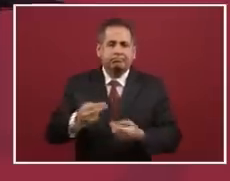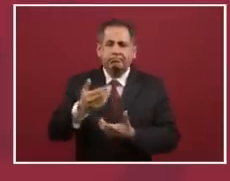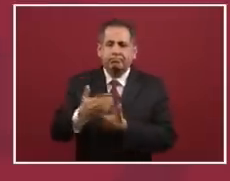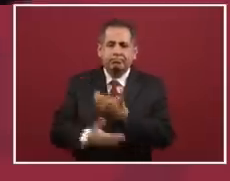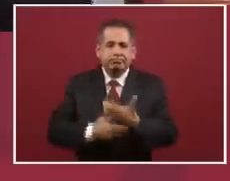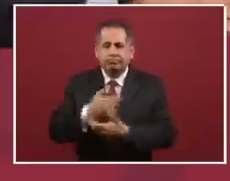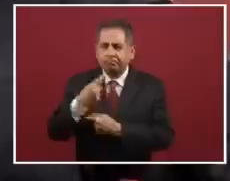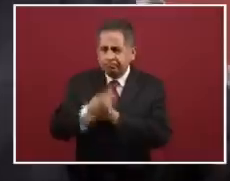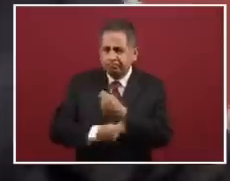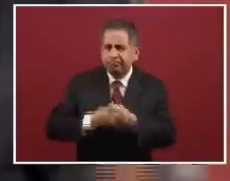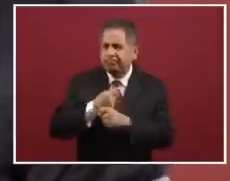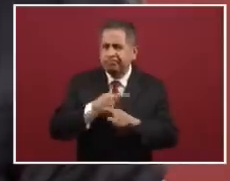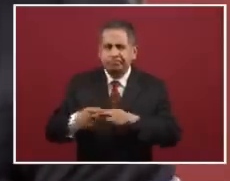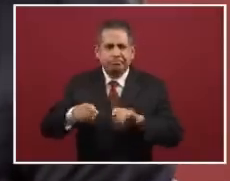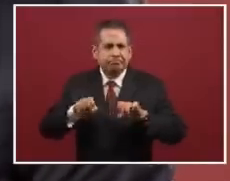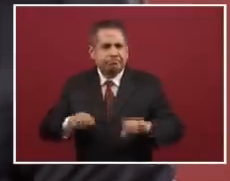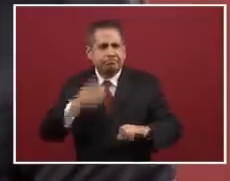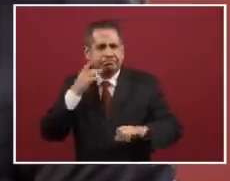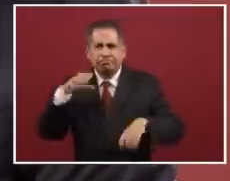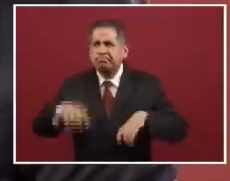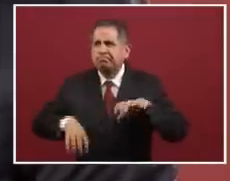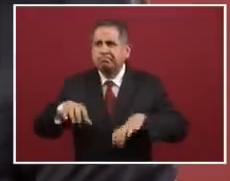y urbanización.